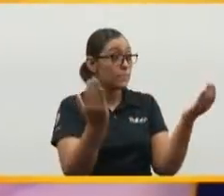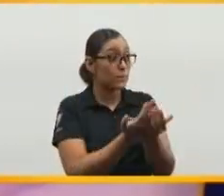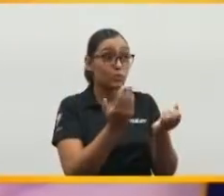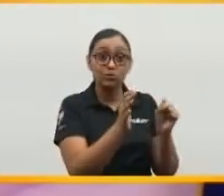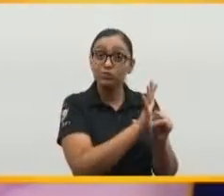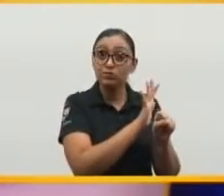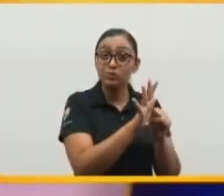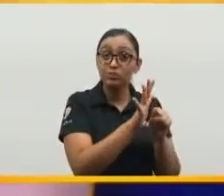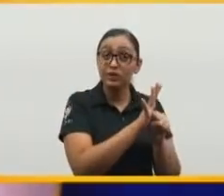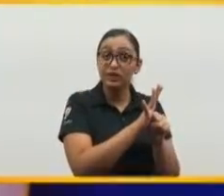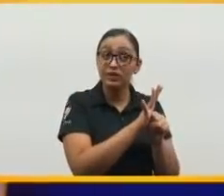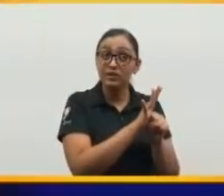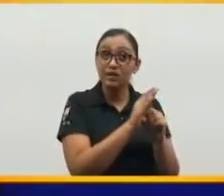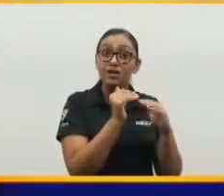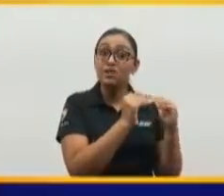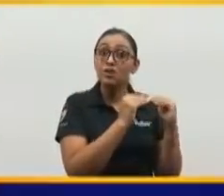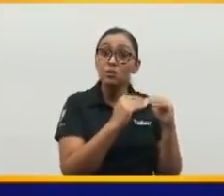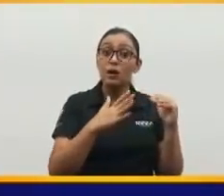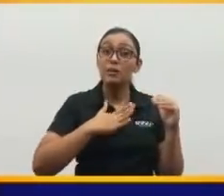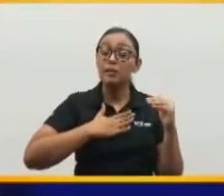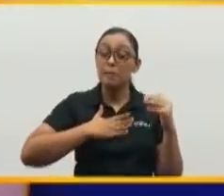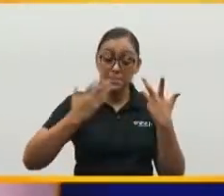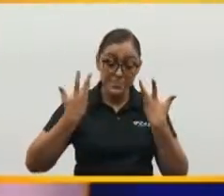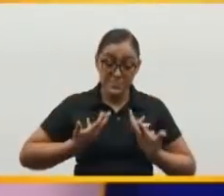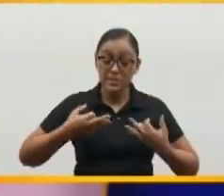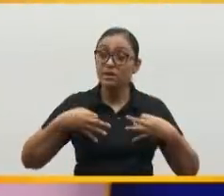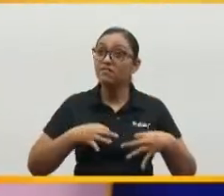esa naturaleza, y sobre mi naturaleza.